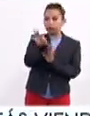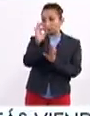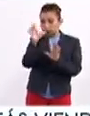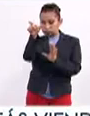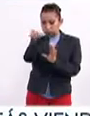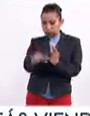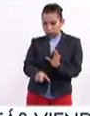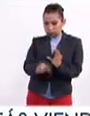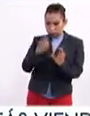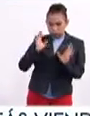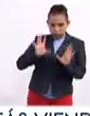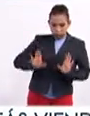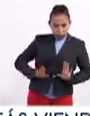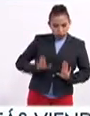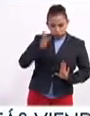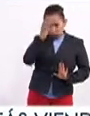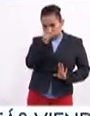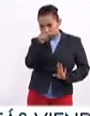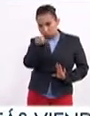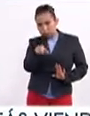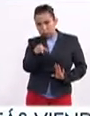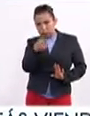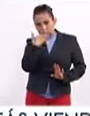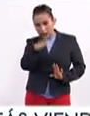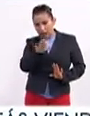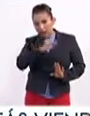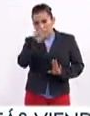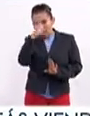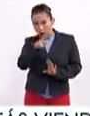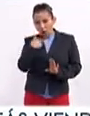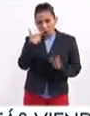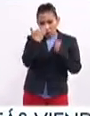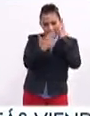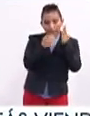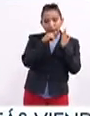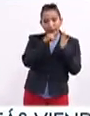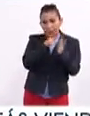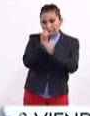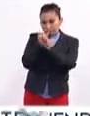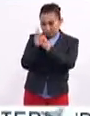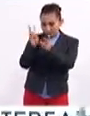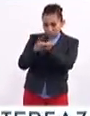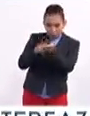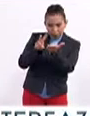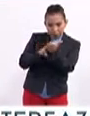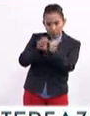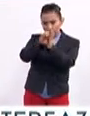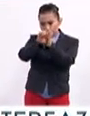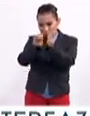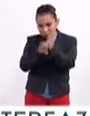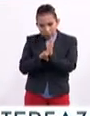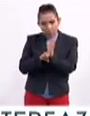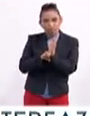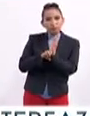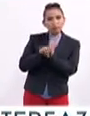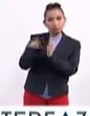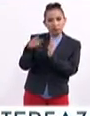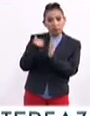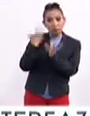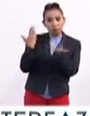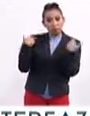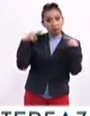un perfil muy integral del mexicano, no solo en la parte académica de investigación, sino también en los valores, en la ética. Se